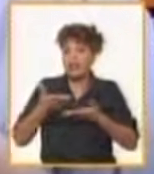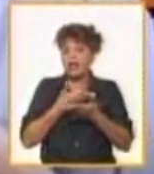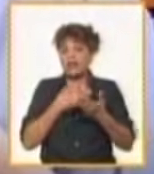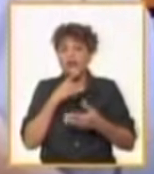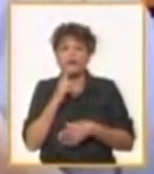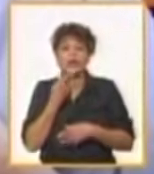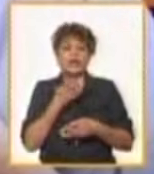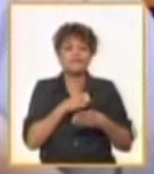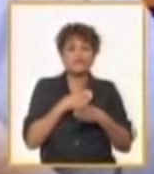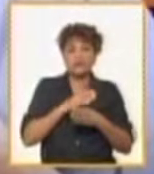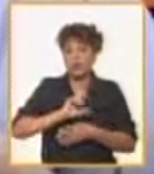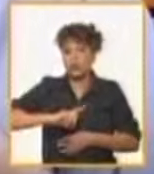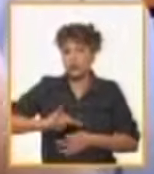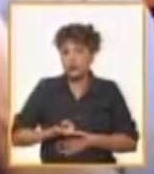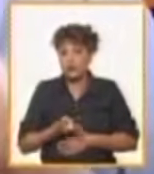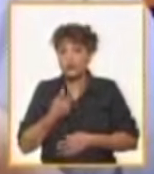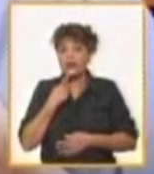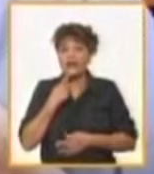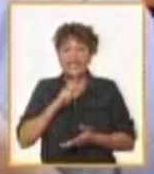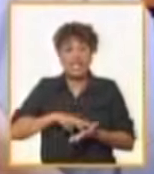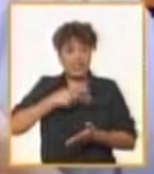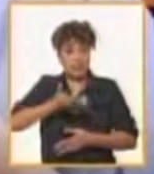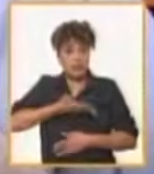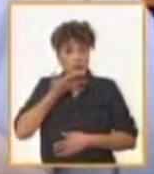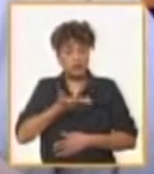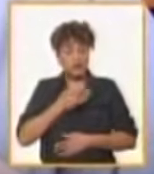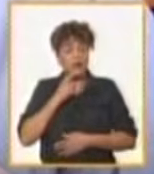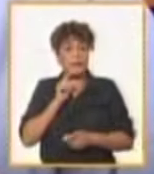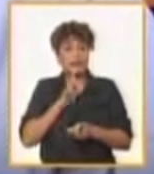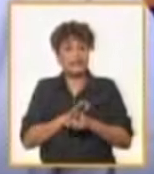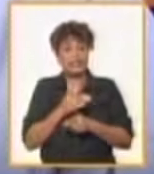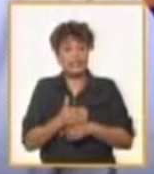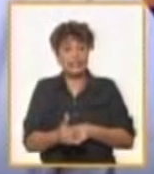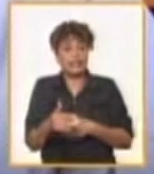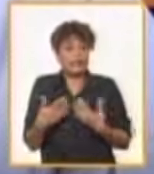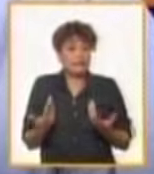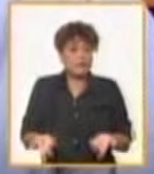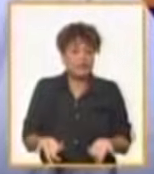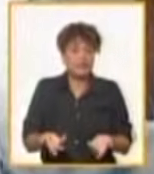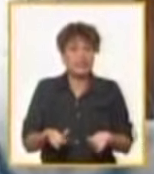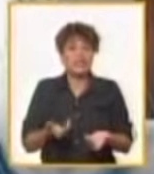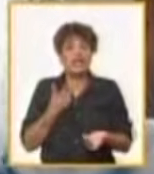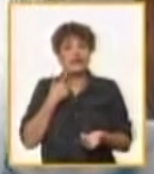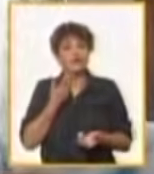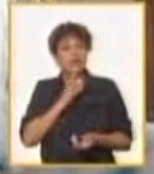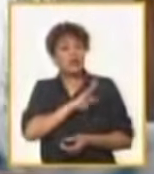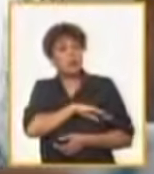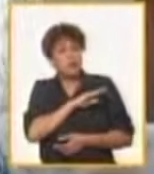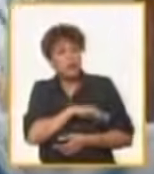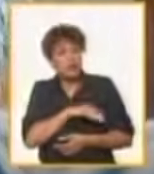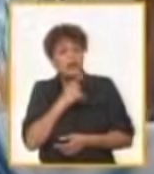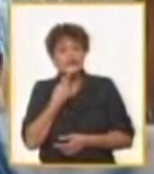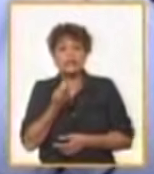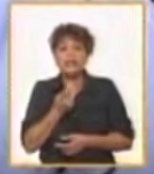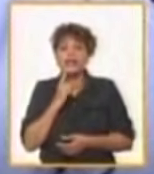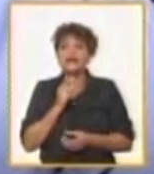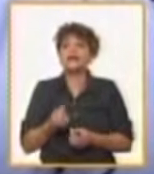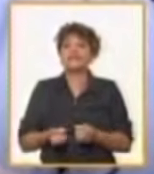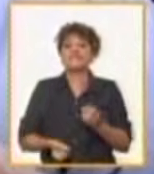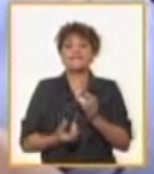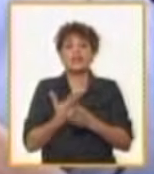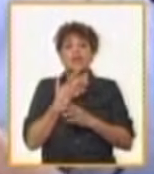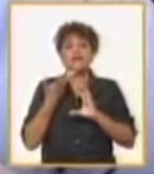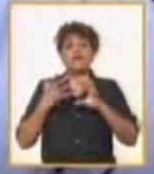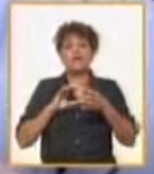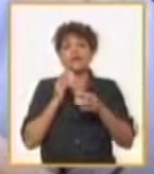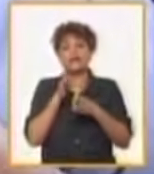Es un discurso desde la grandeza de Fidel, que además fue con una tremenda modestia. Él funda un camino diferente